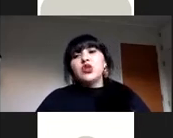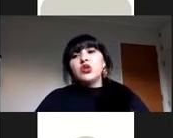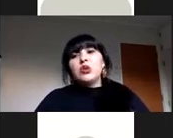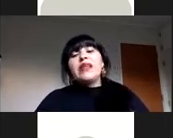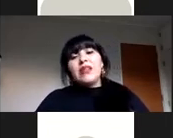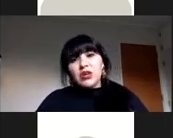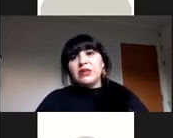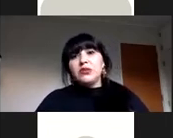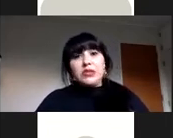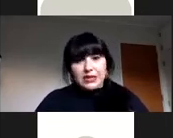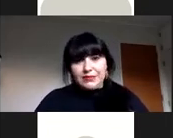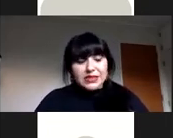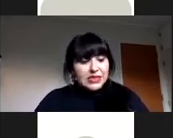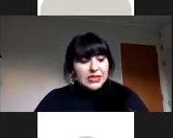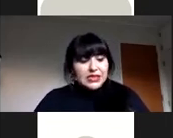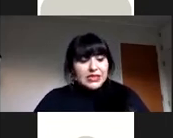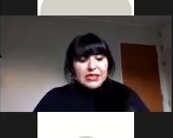son una de las drogas más usadas.